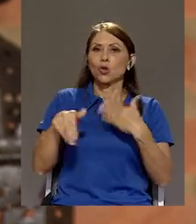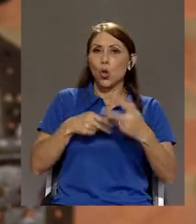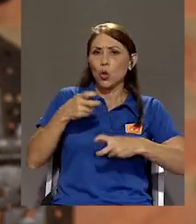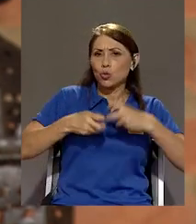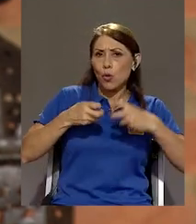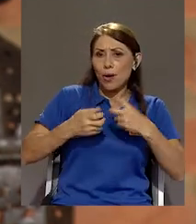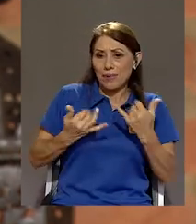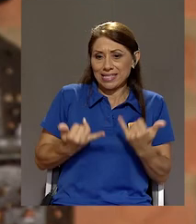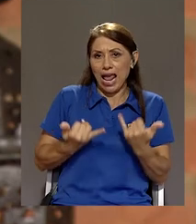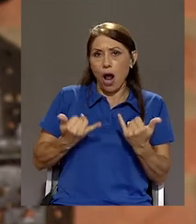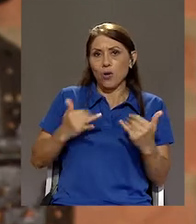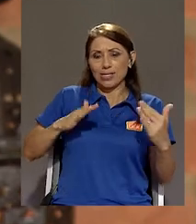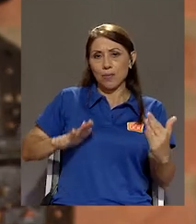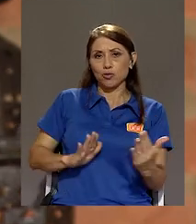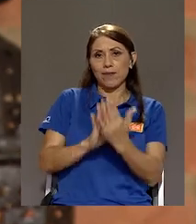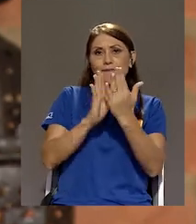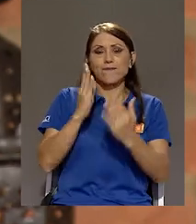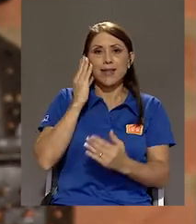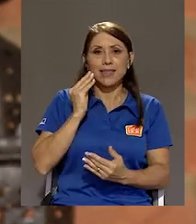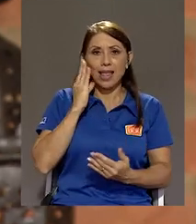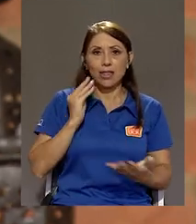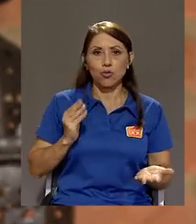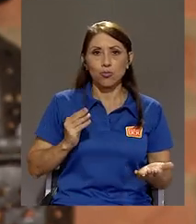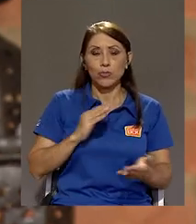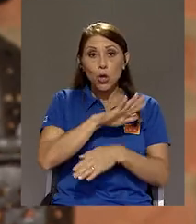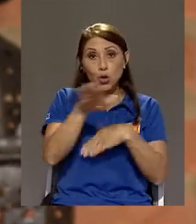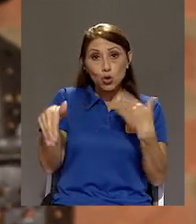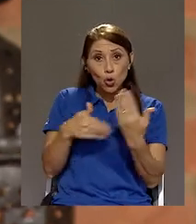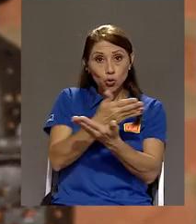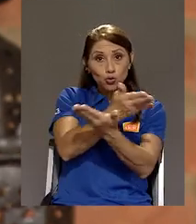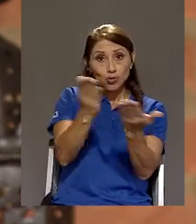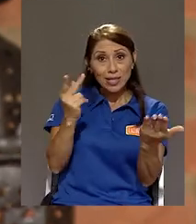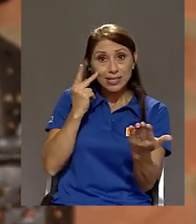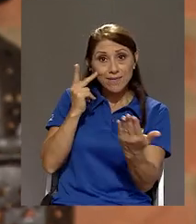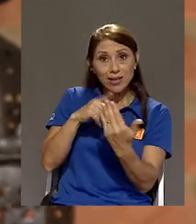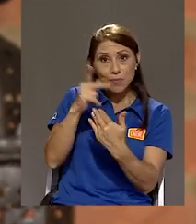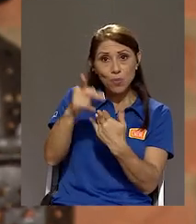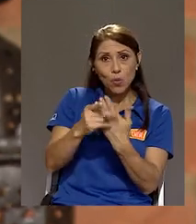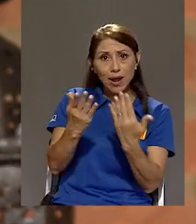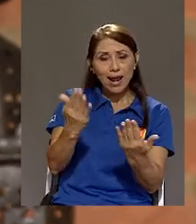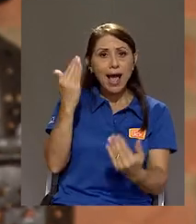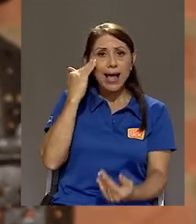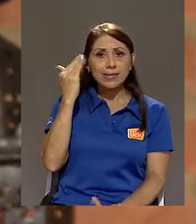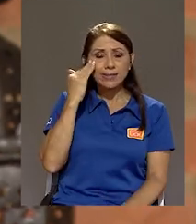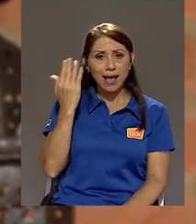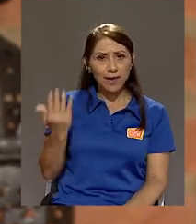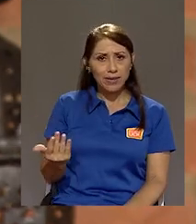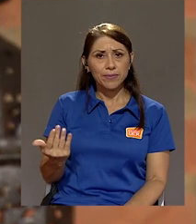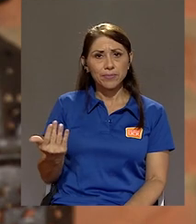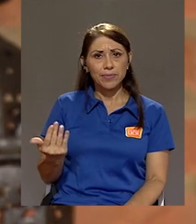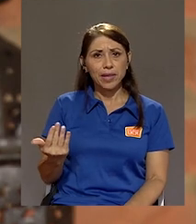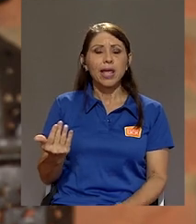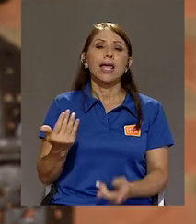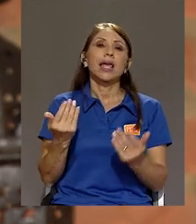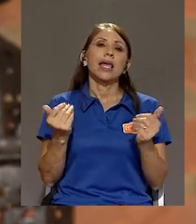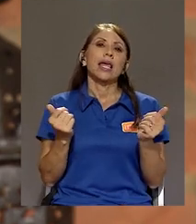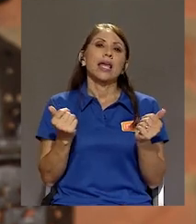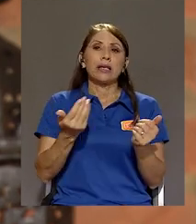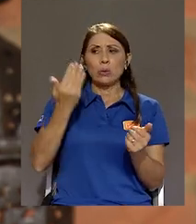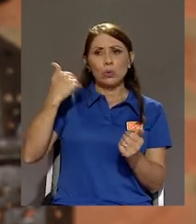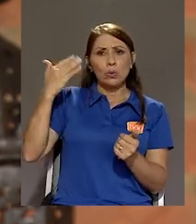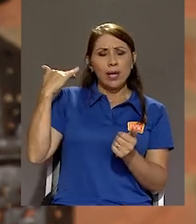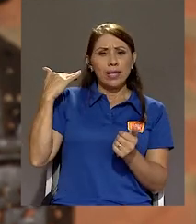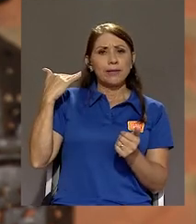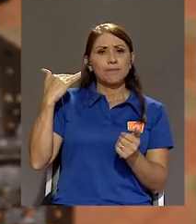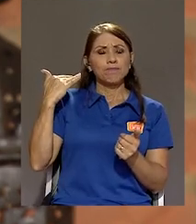que hoy estamos enfrentando. Todos los televidentes saben que a partir de la